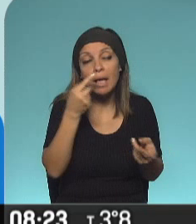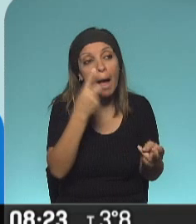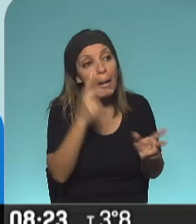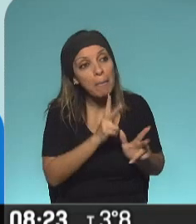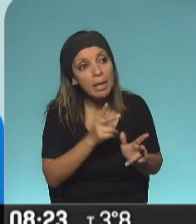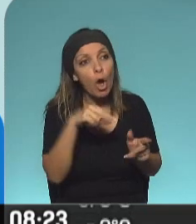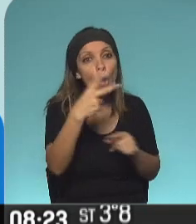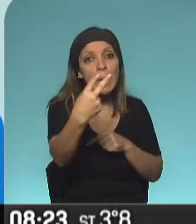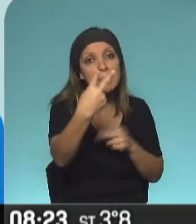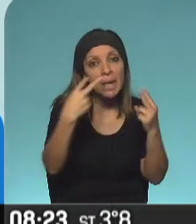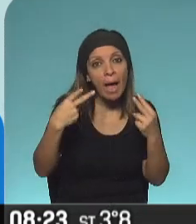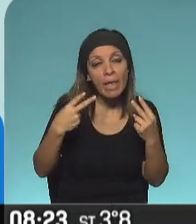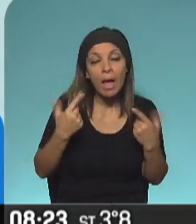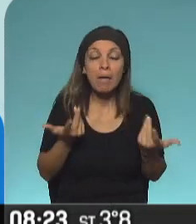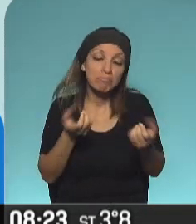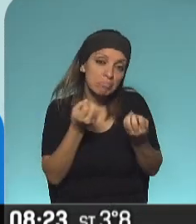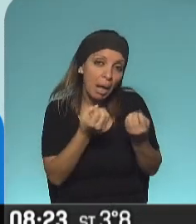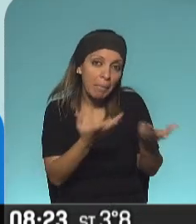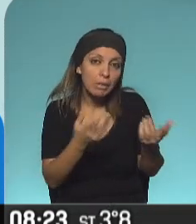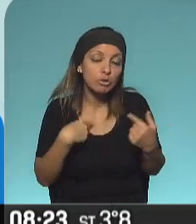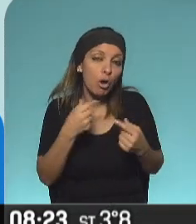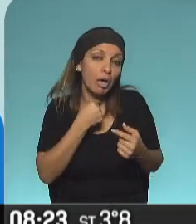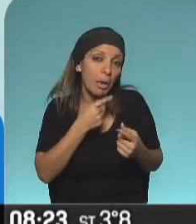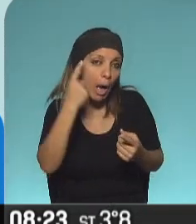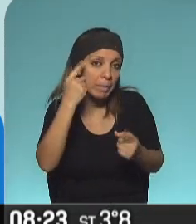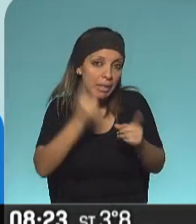miradas y otros aportes a lo que uno va haciendo y uno trata de aprender de ello.